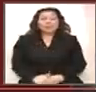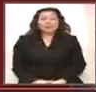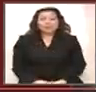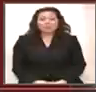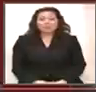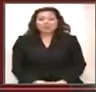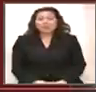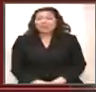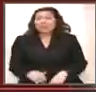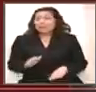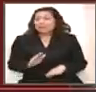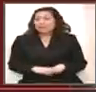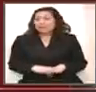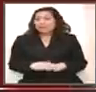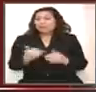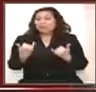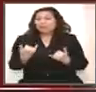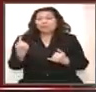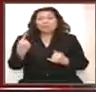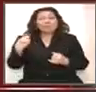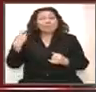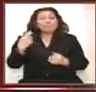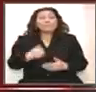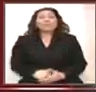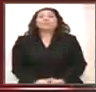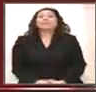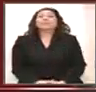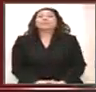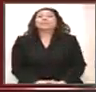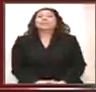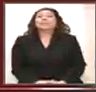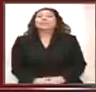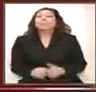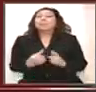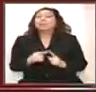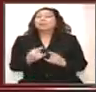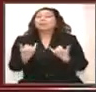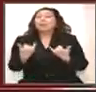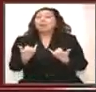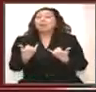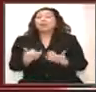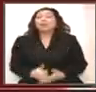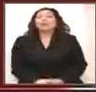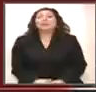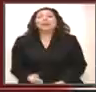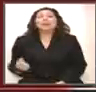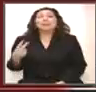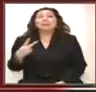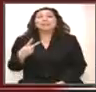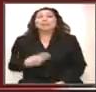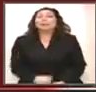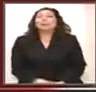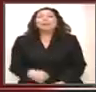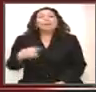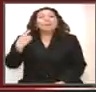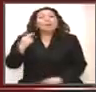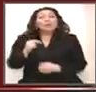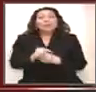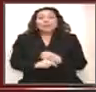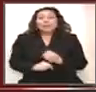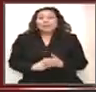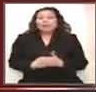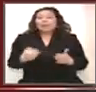Dicho esto, en relación a la primera política, me permitiré ahora referirme a la segunda, la política